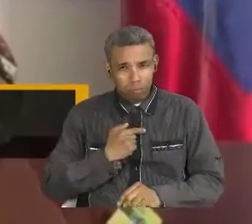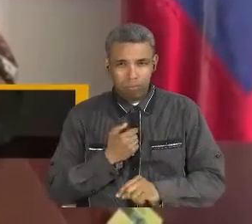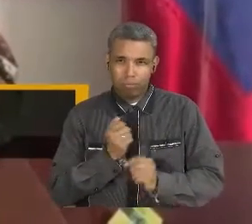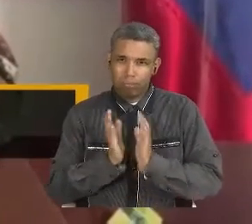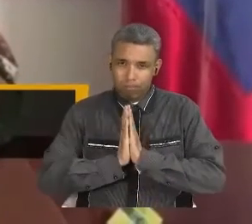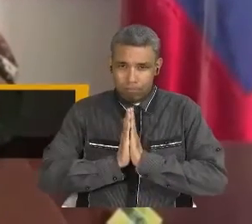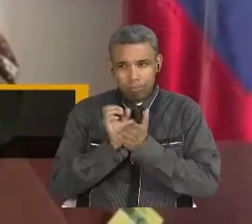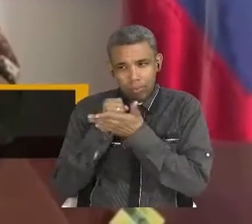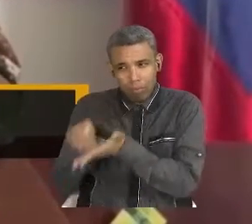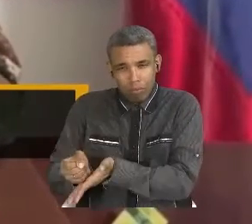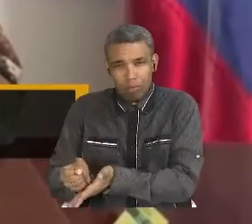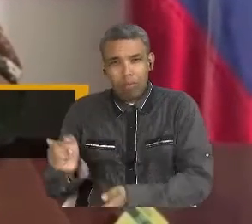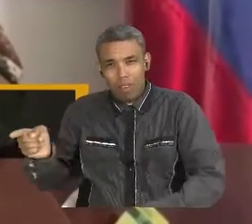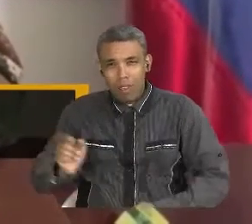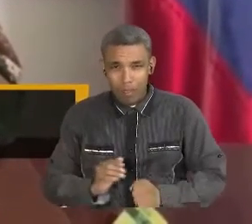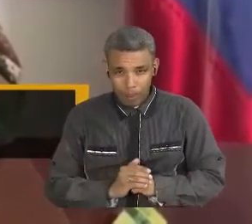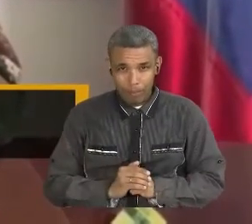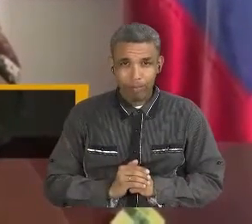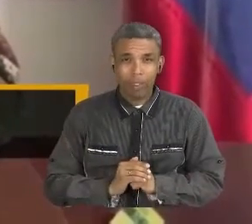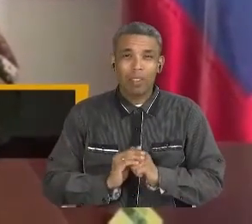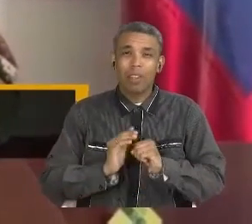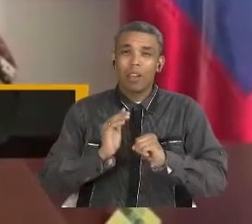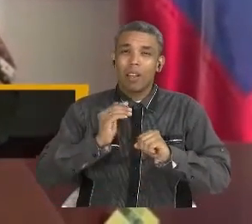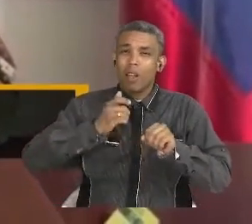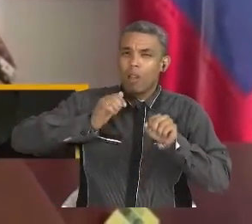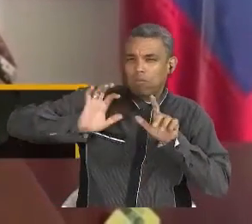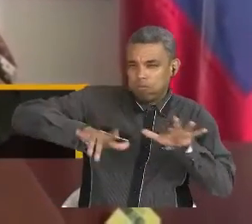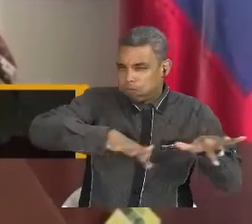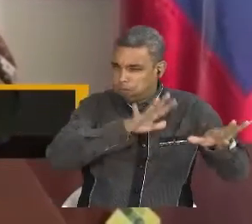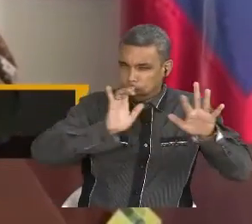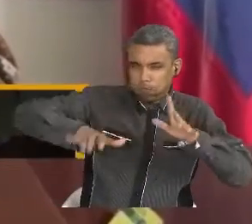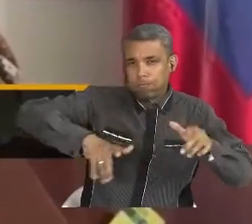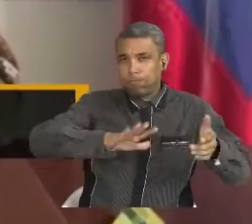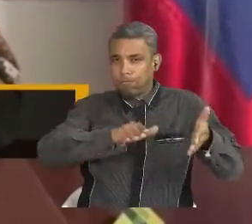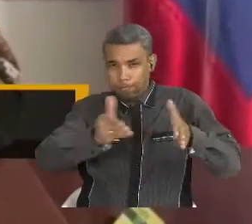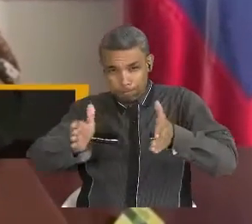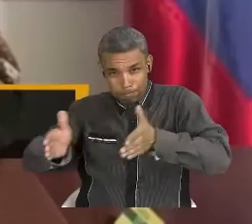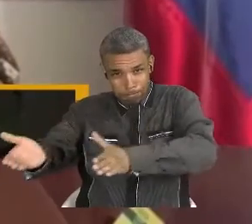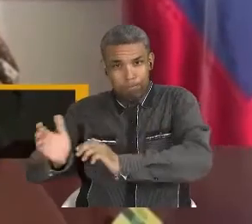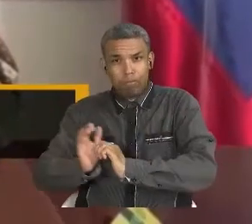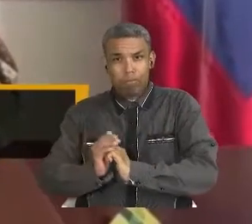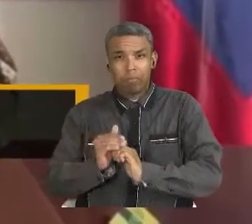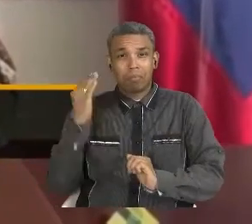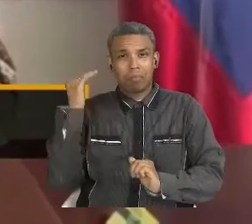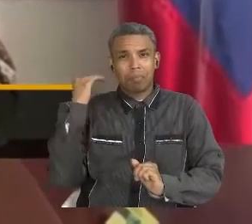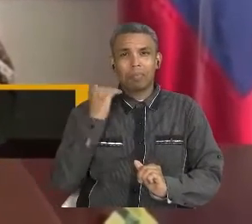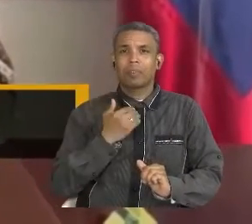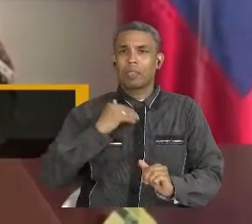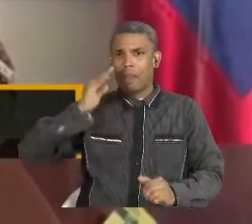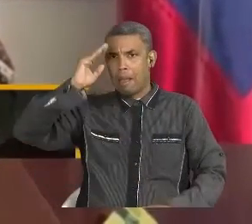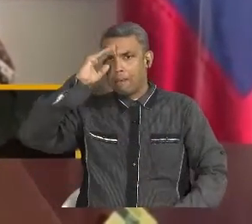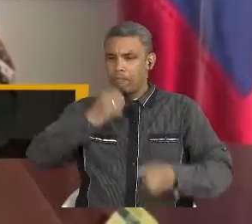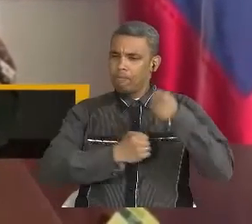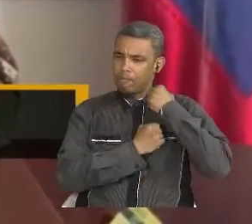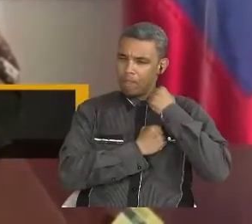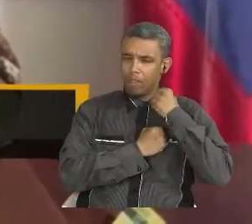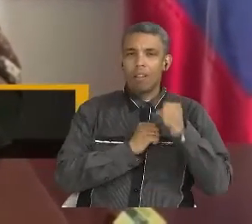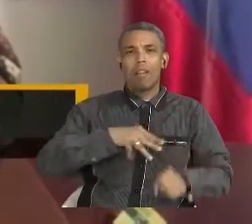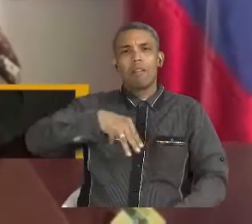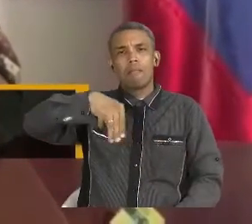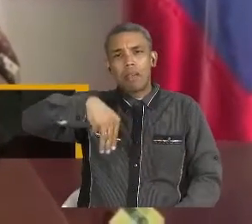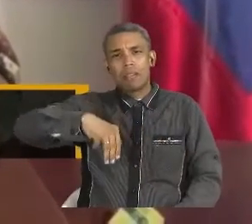Mocoa. La Armada Nacional va a destinar el día martes y el día miércoles de 2 de la